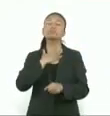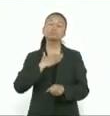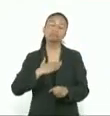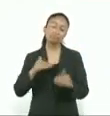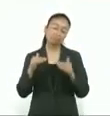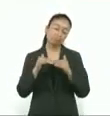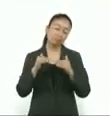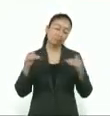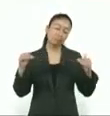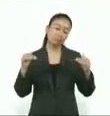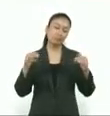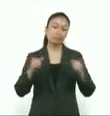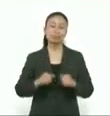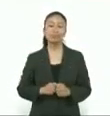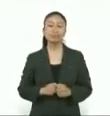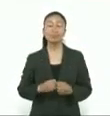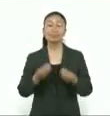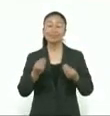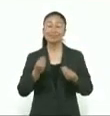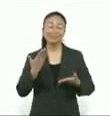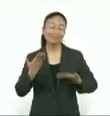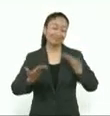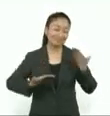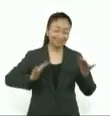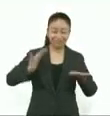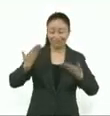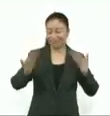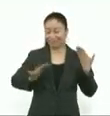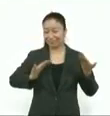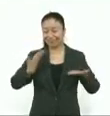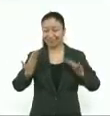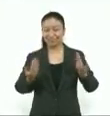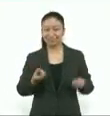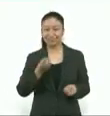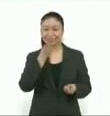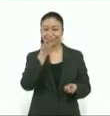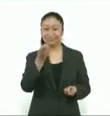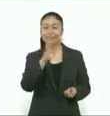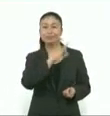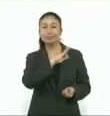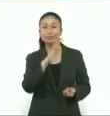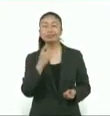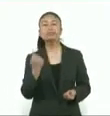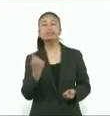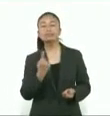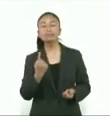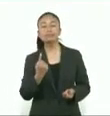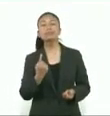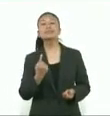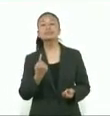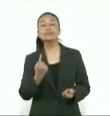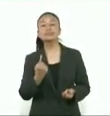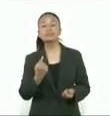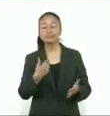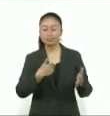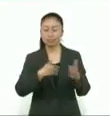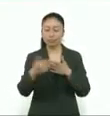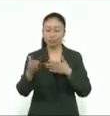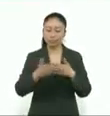Con mucha alegría podemos decir que somos parte de este gran movimiento